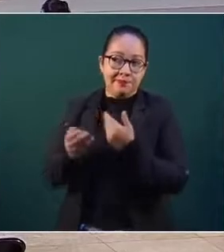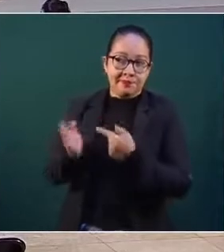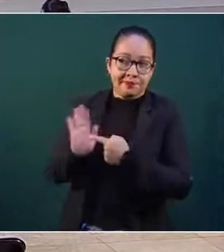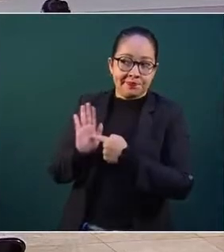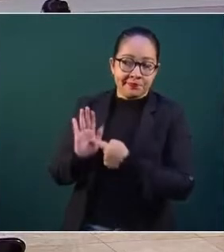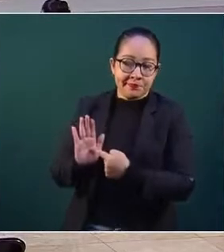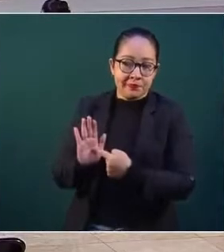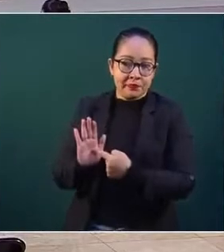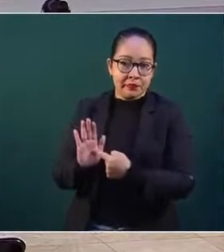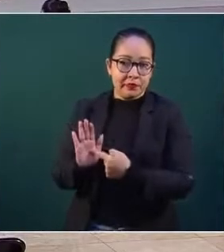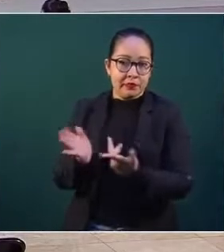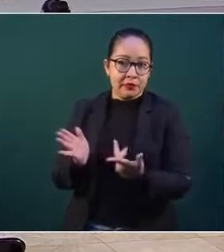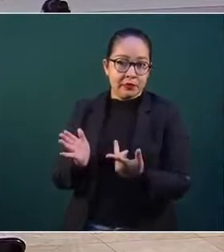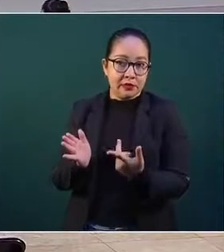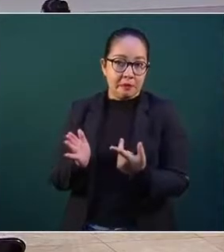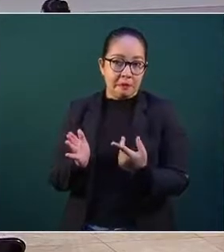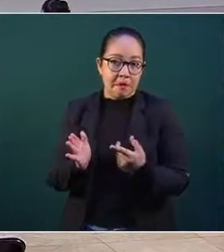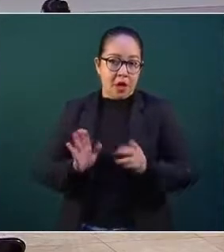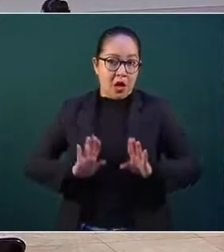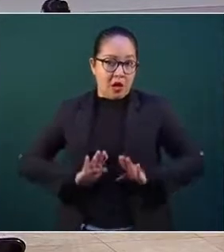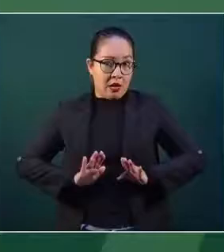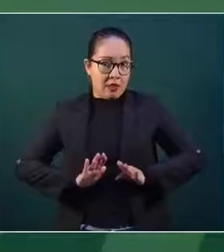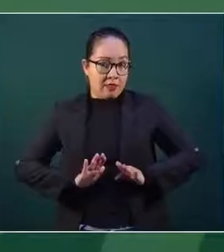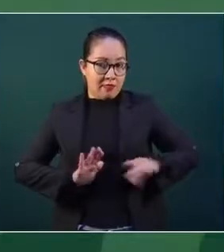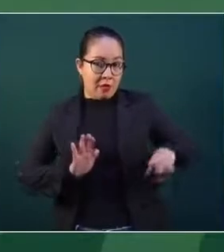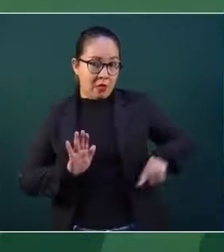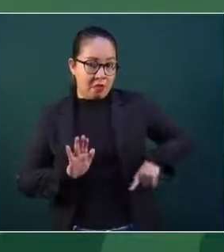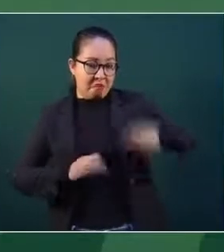es que hay un afán autoritario.